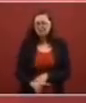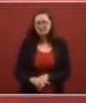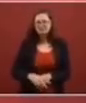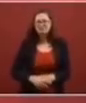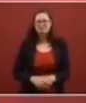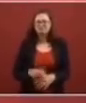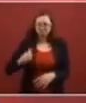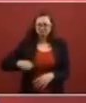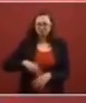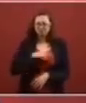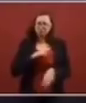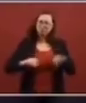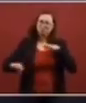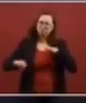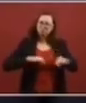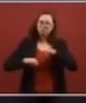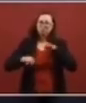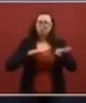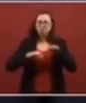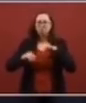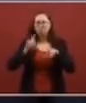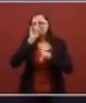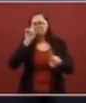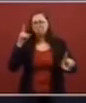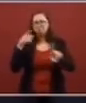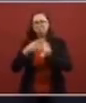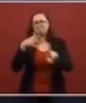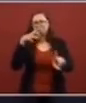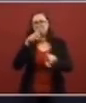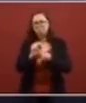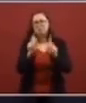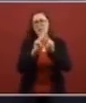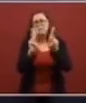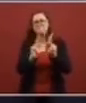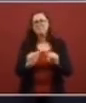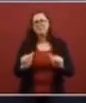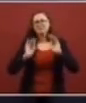estamos trabajando para que haya paz, que haya